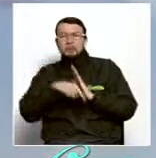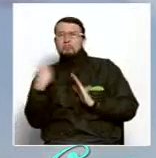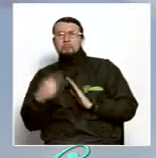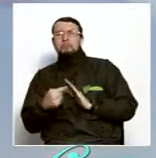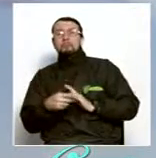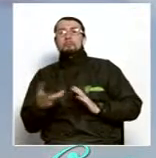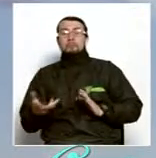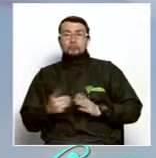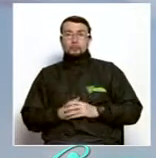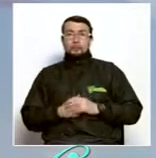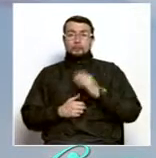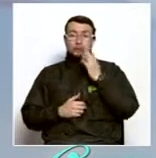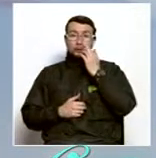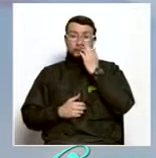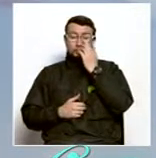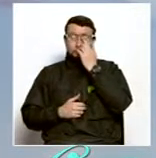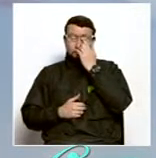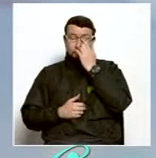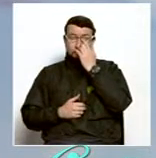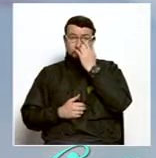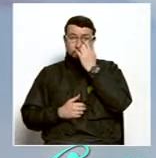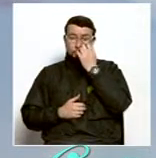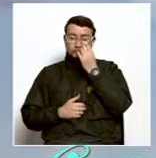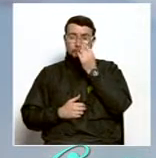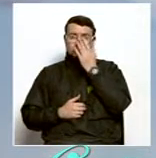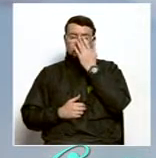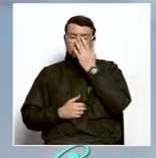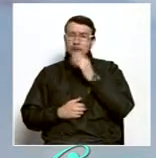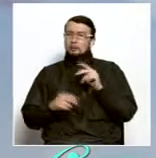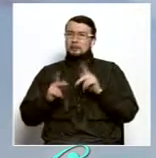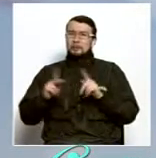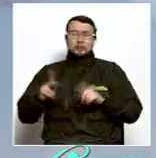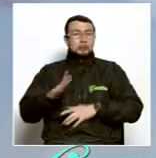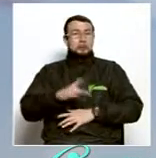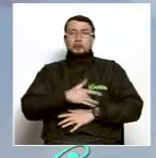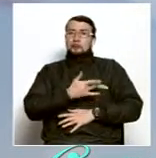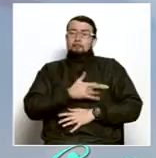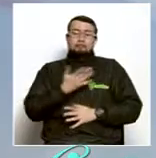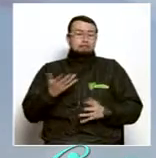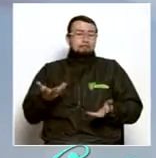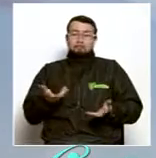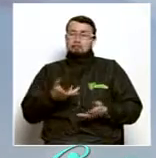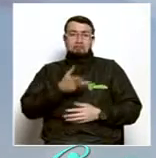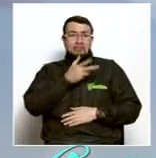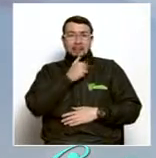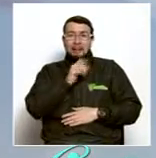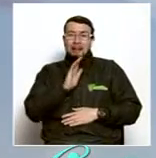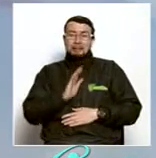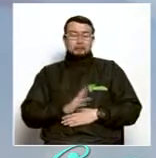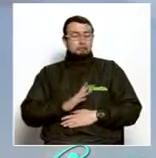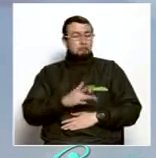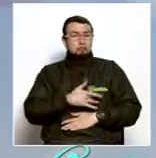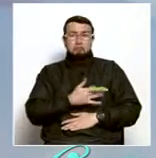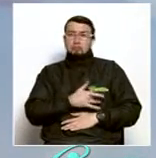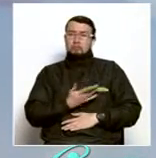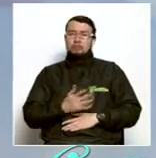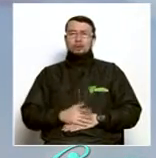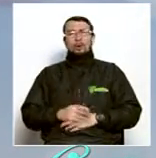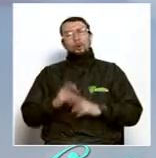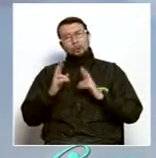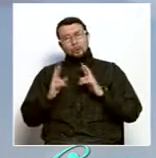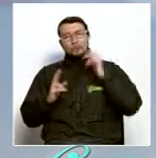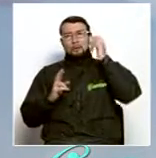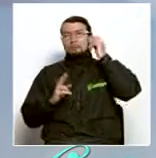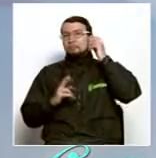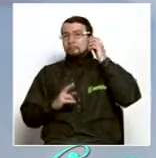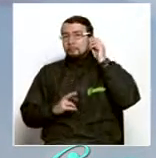Nos volvimos personas insensibles. Entonces, ojalá pudiéramos retornar a